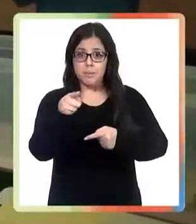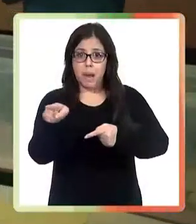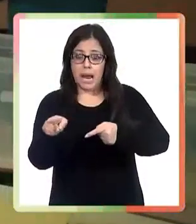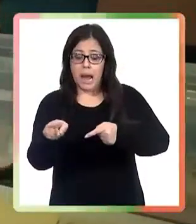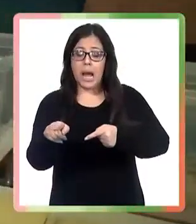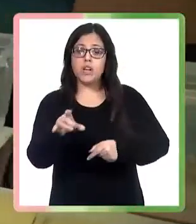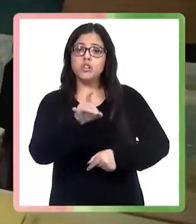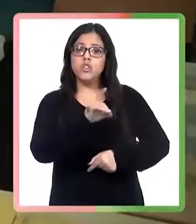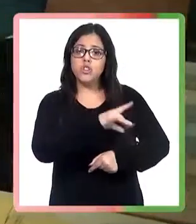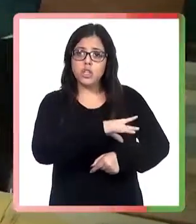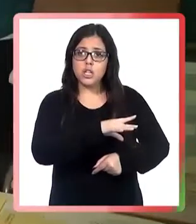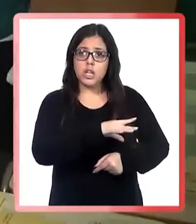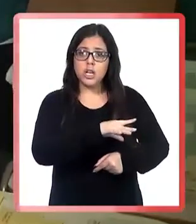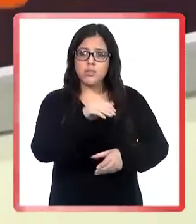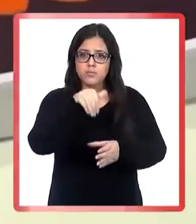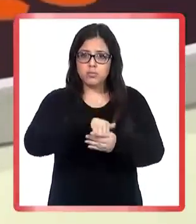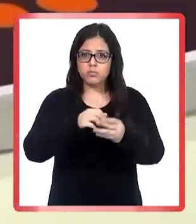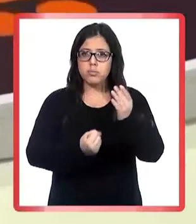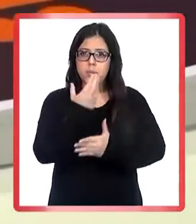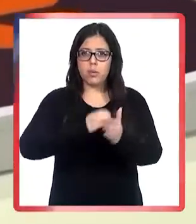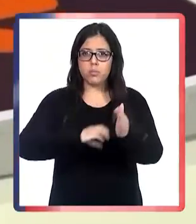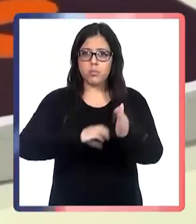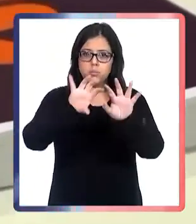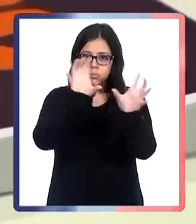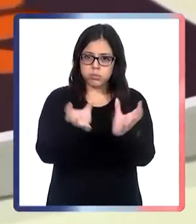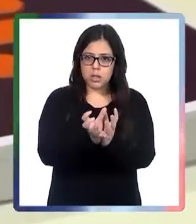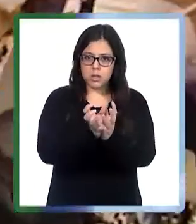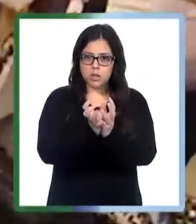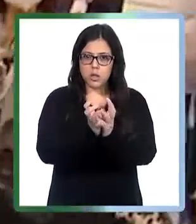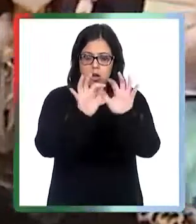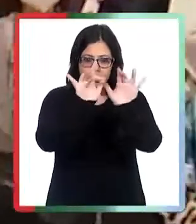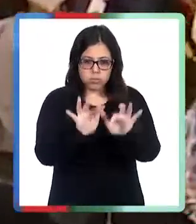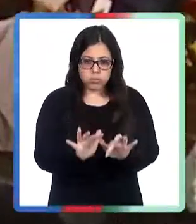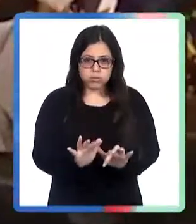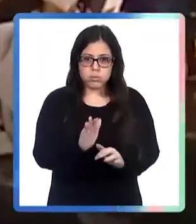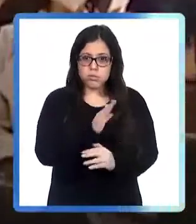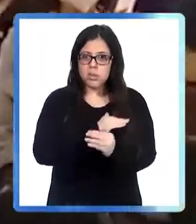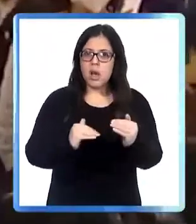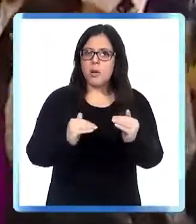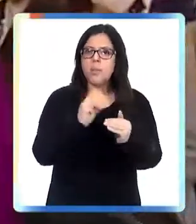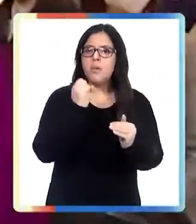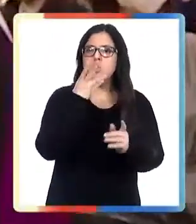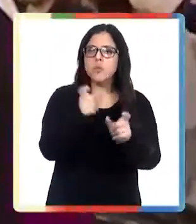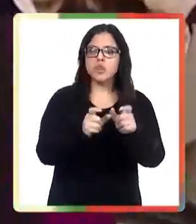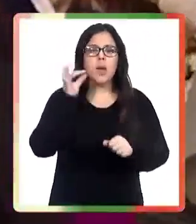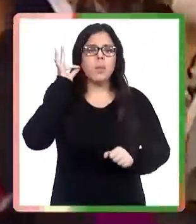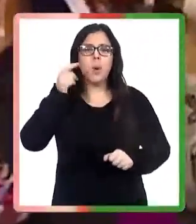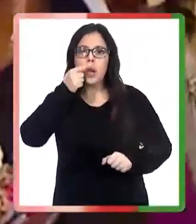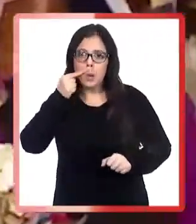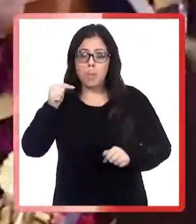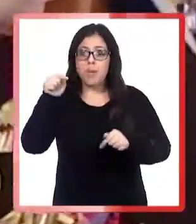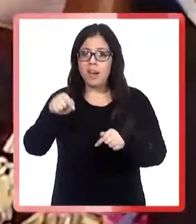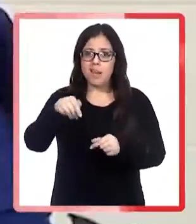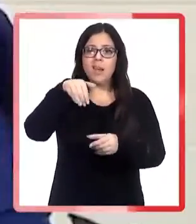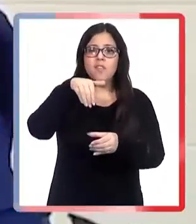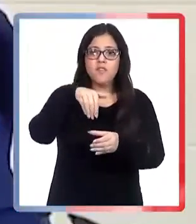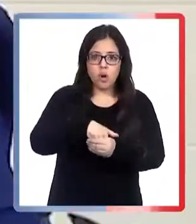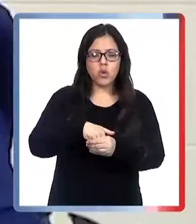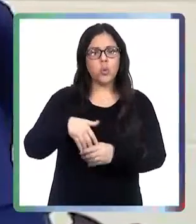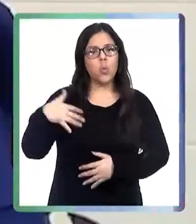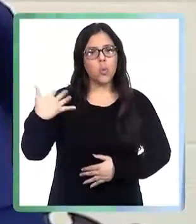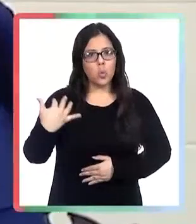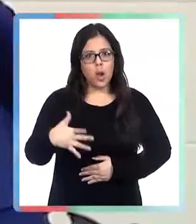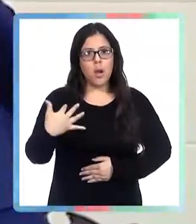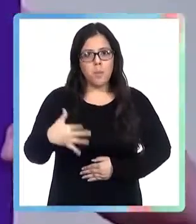Dentro de unas semanas, Chile votará la primera constitución del mundo escrita por igual número de mujeres y hombres. Será